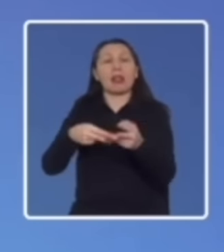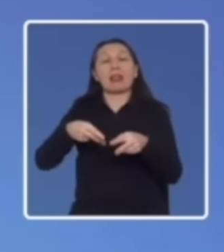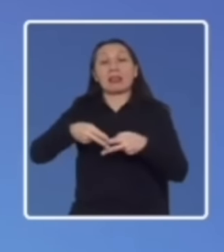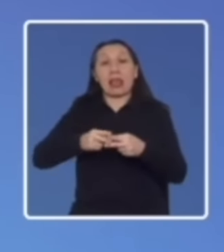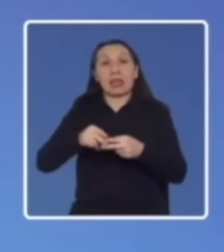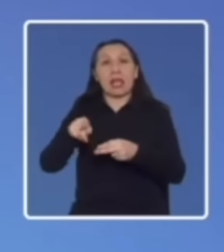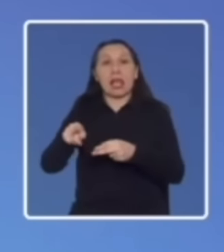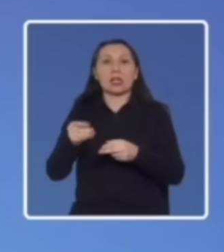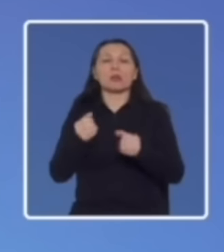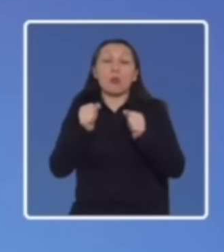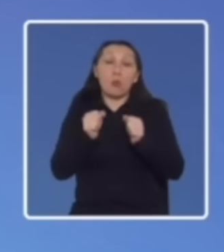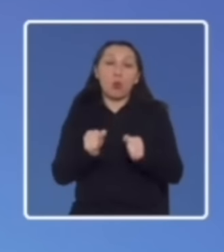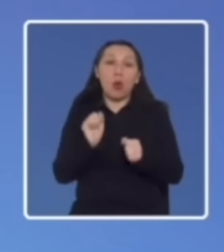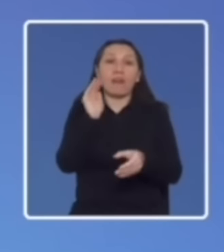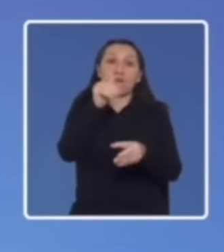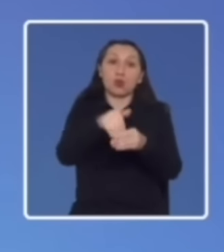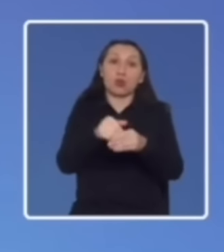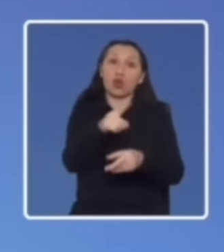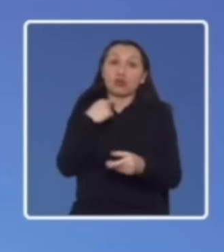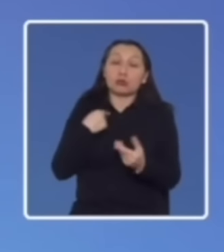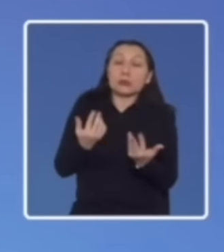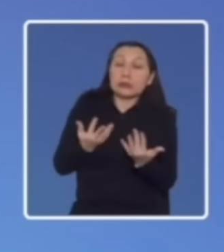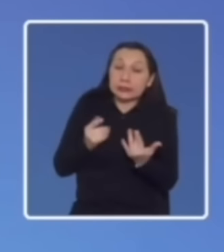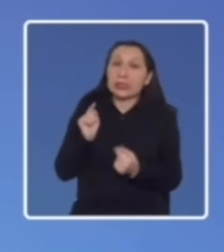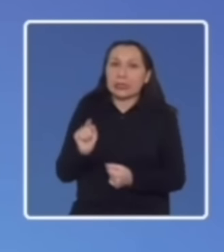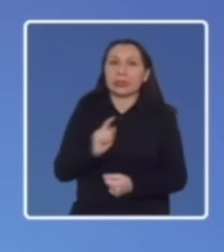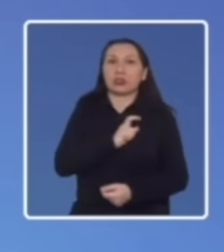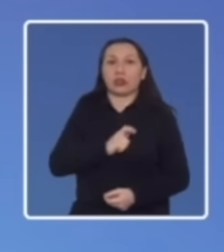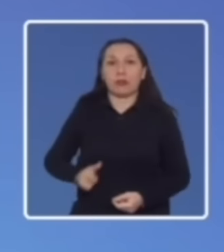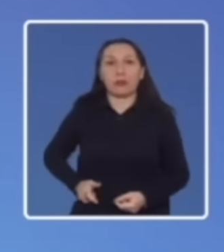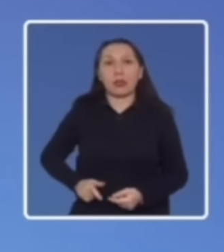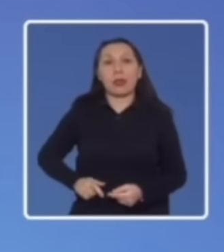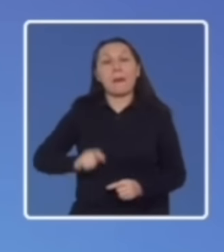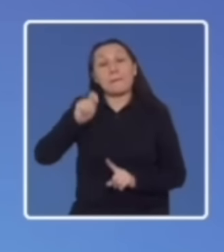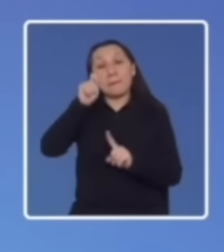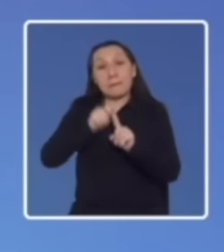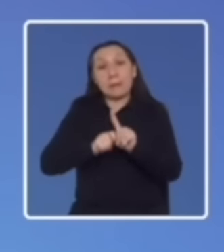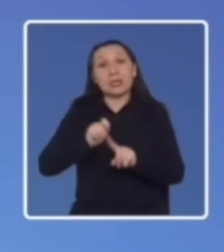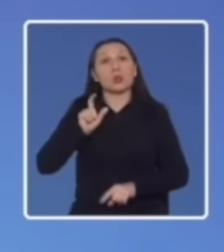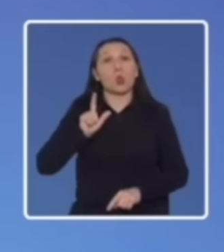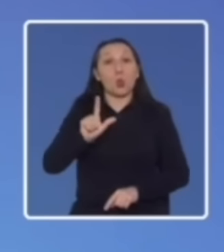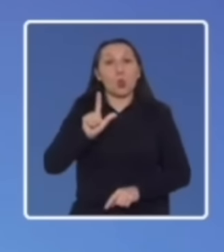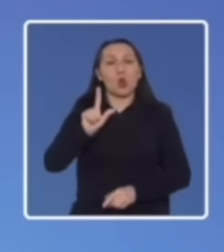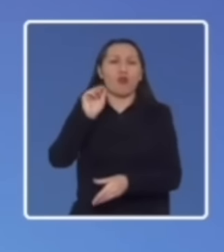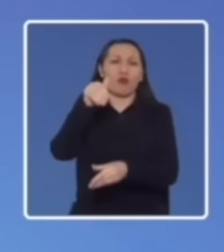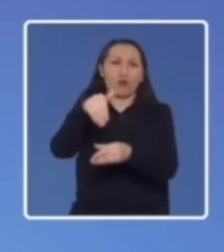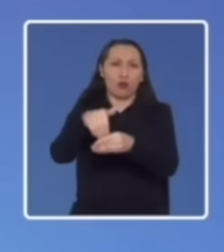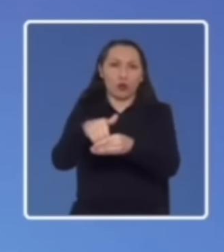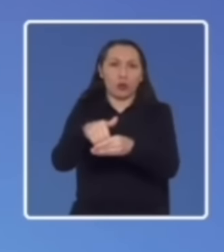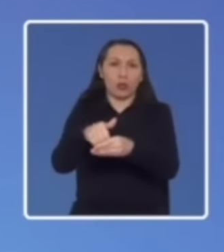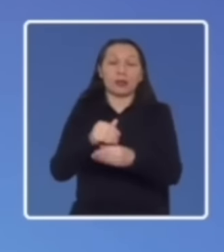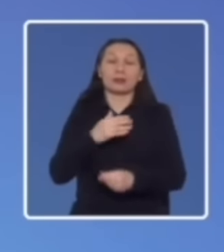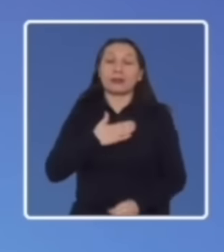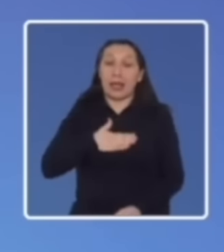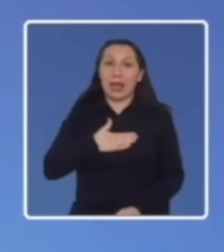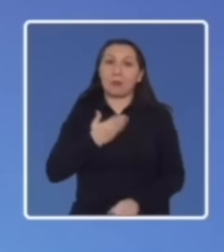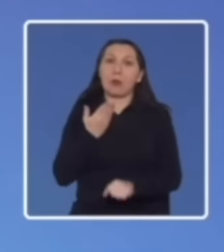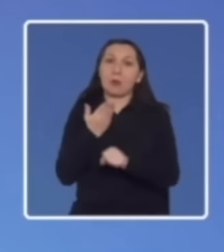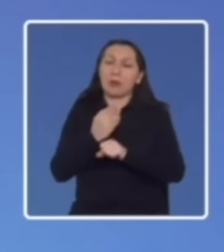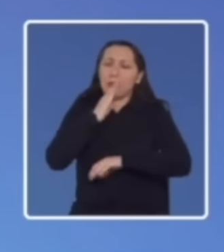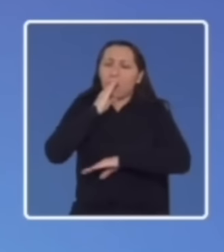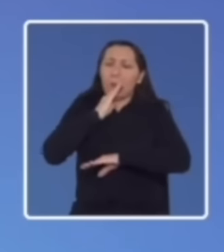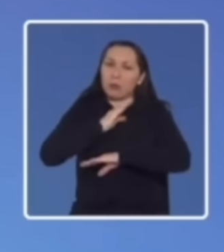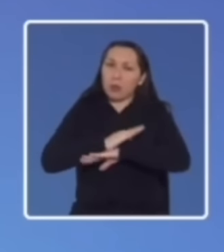votación Esa es la expectativa que tenemos como gobierno que esto dentro del mes de julio se vote y lo queremos pedir